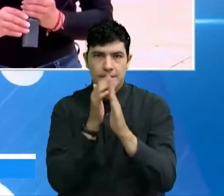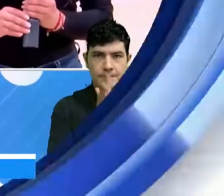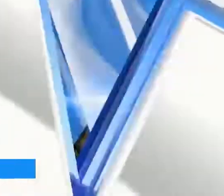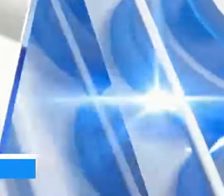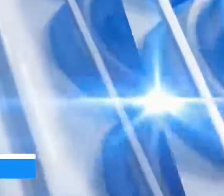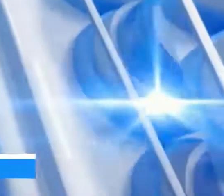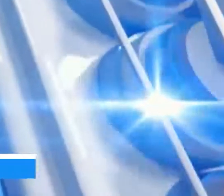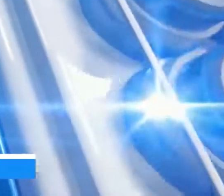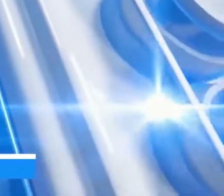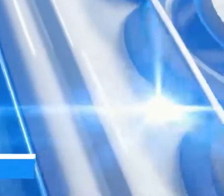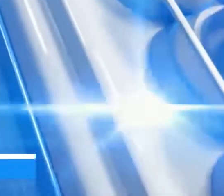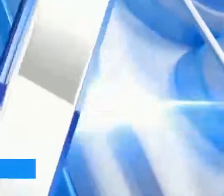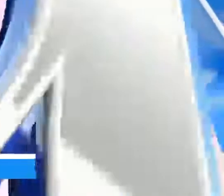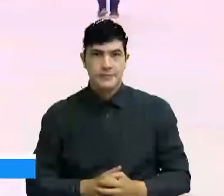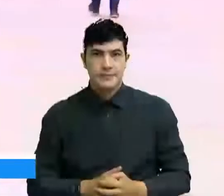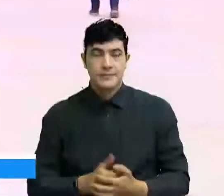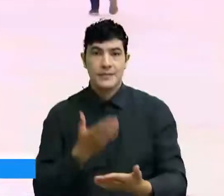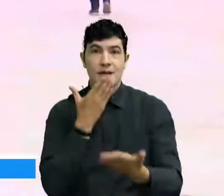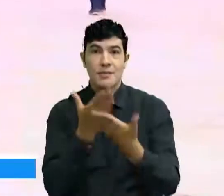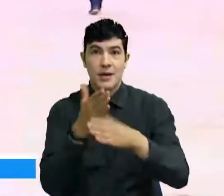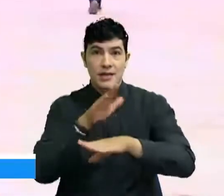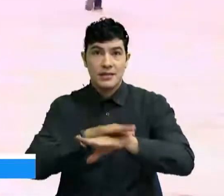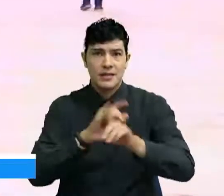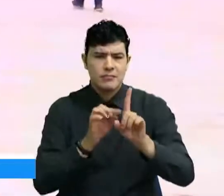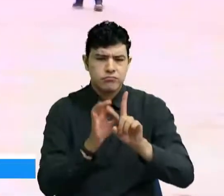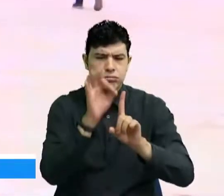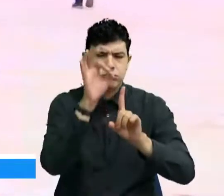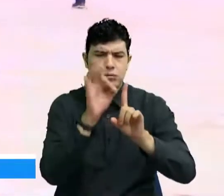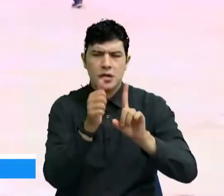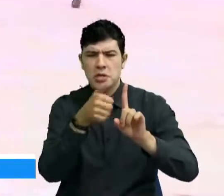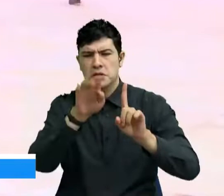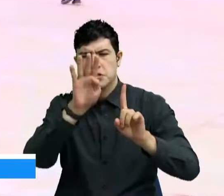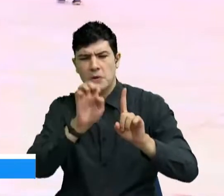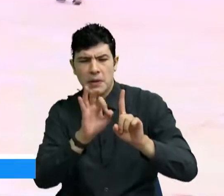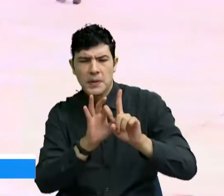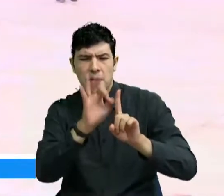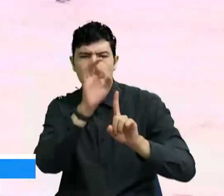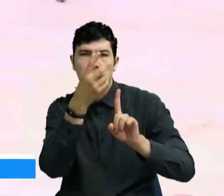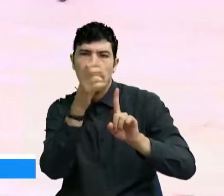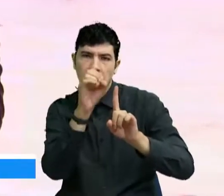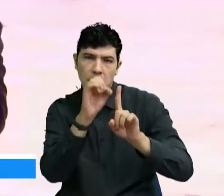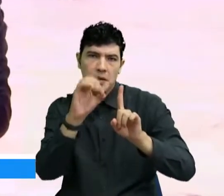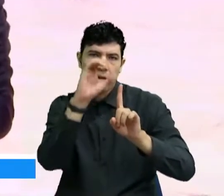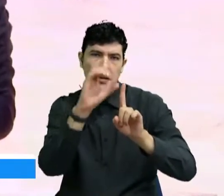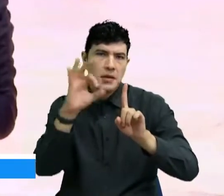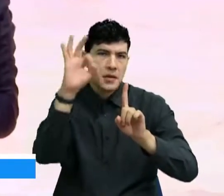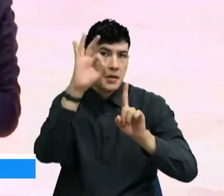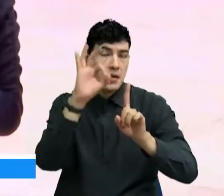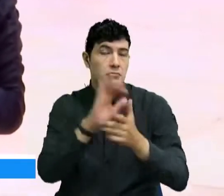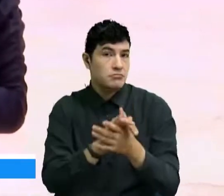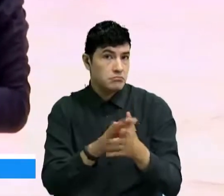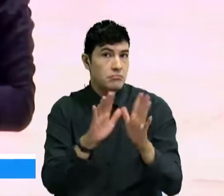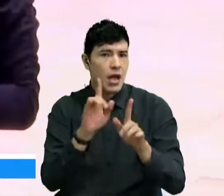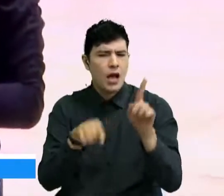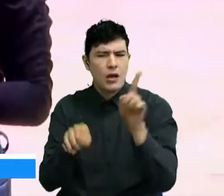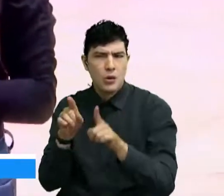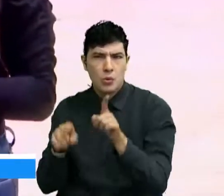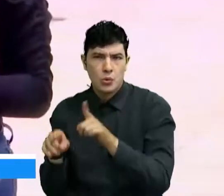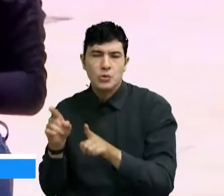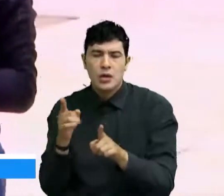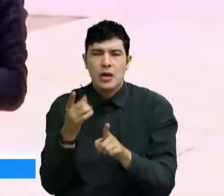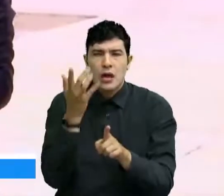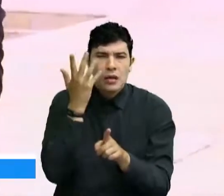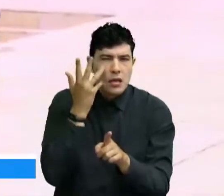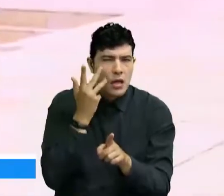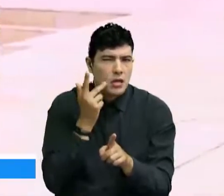Gracias, buenas tardes. Pues se tienen temperaturas entre 19 y 20 grados centígrados, días de sequía como ustedes lo ven. Para hablar de